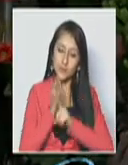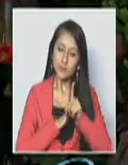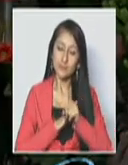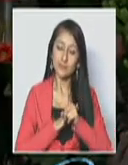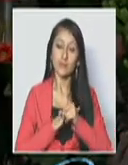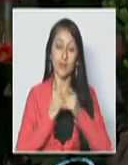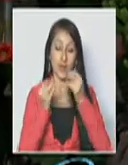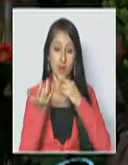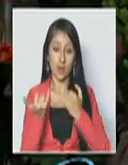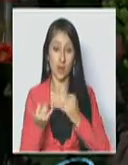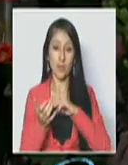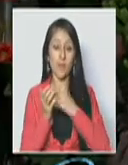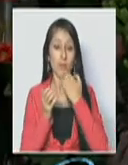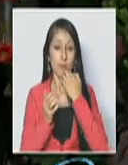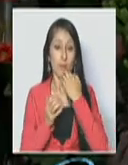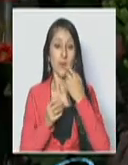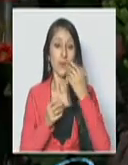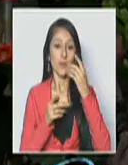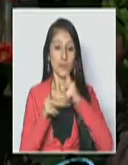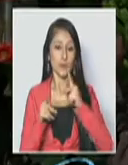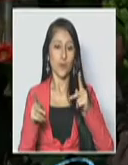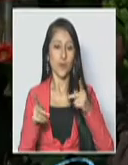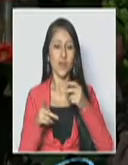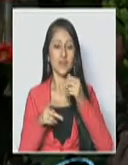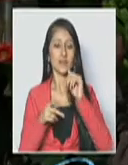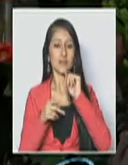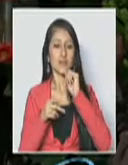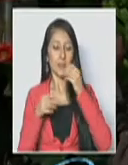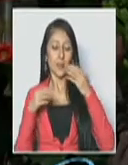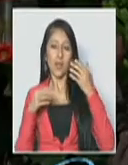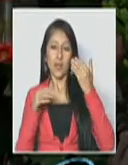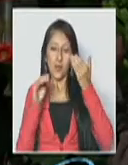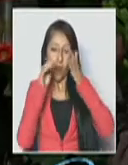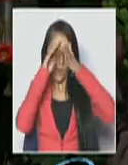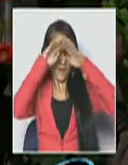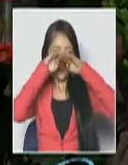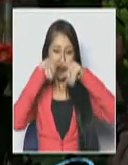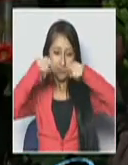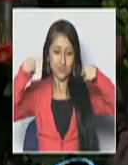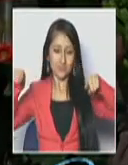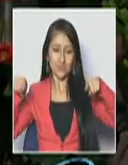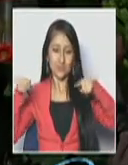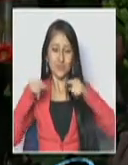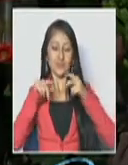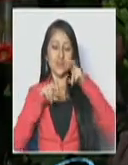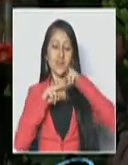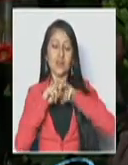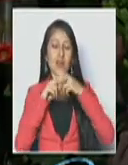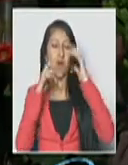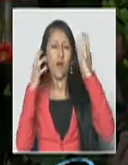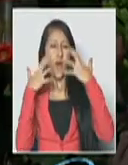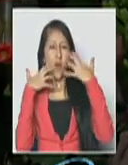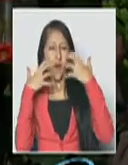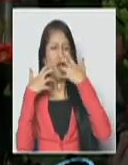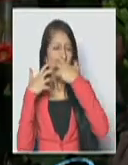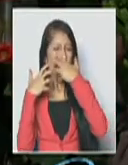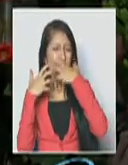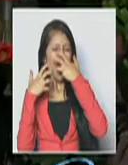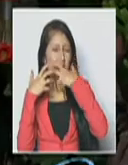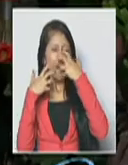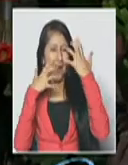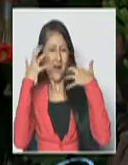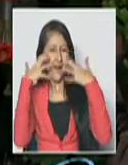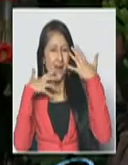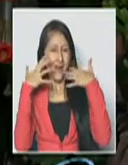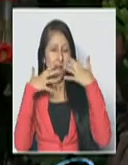posibilidad del baño turco que es mejor que el sauna el baño turco va a ser procesos de limpieza y de